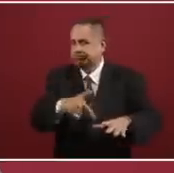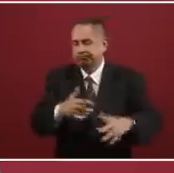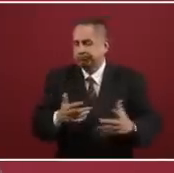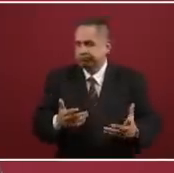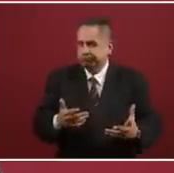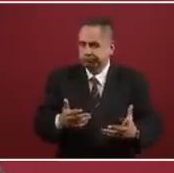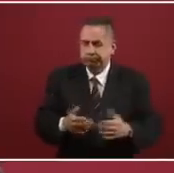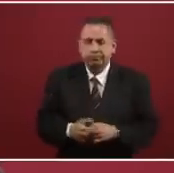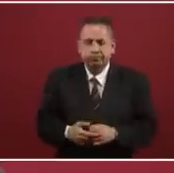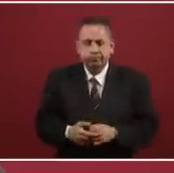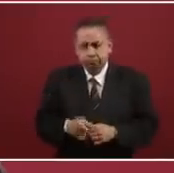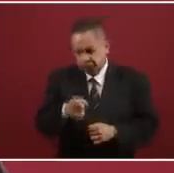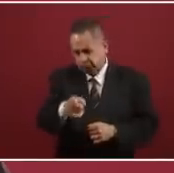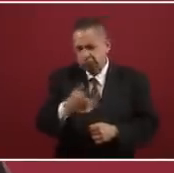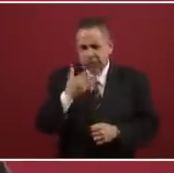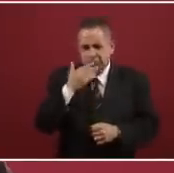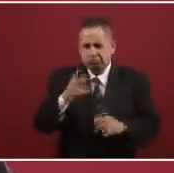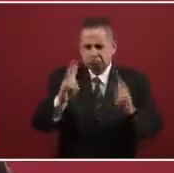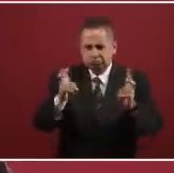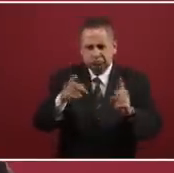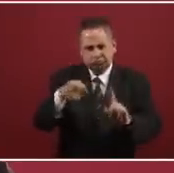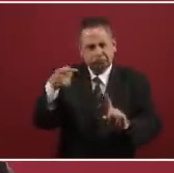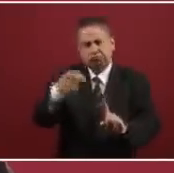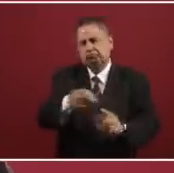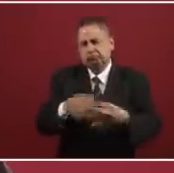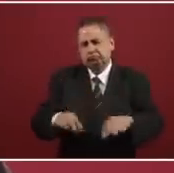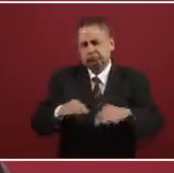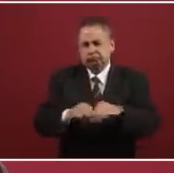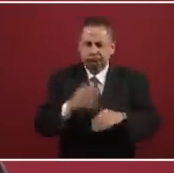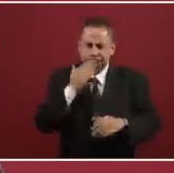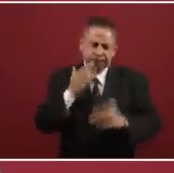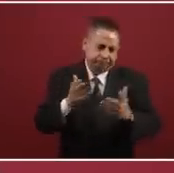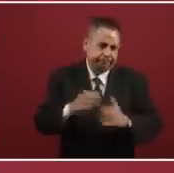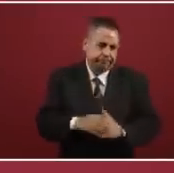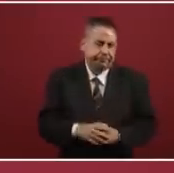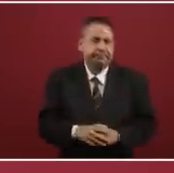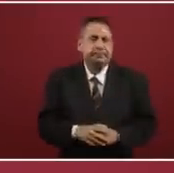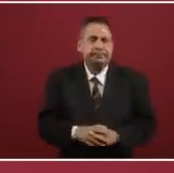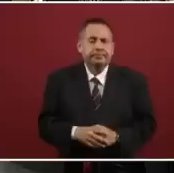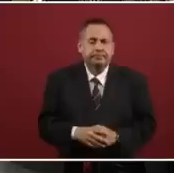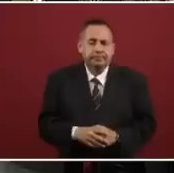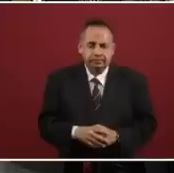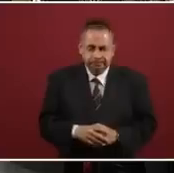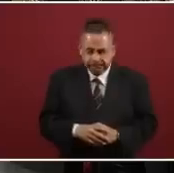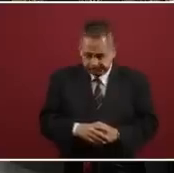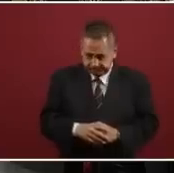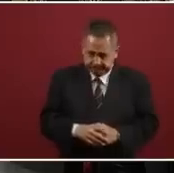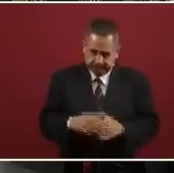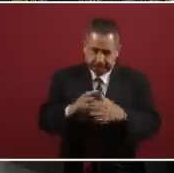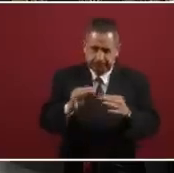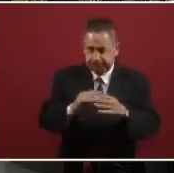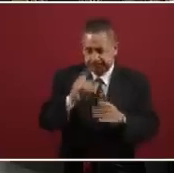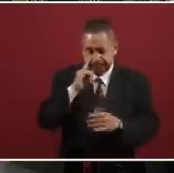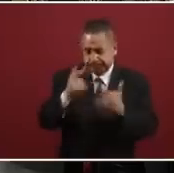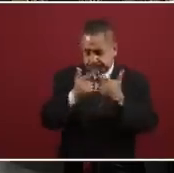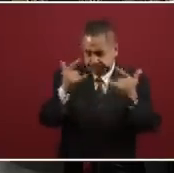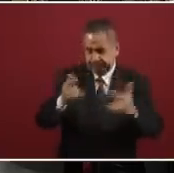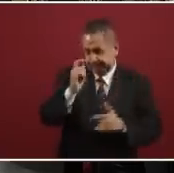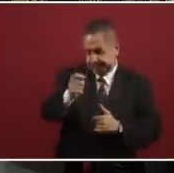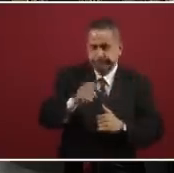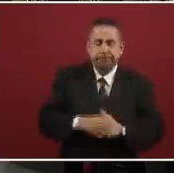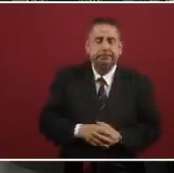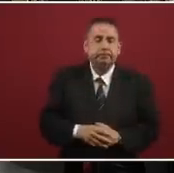importantísimo. Qué bien que lo abordas. Fíjense que en una ocasión